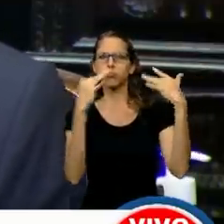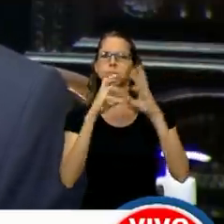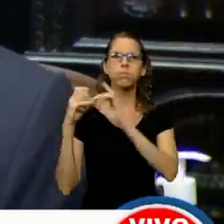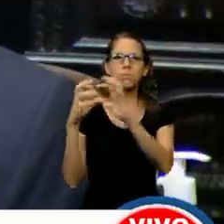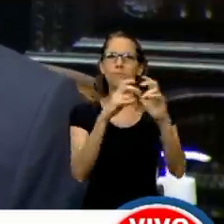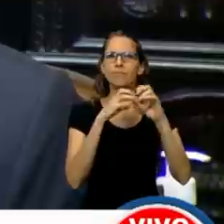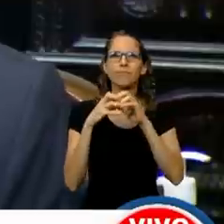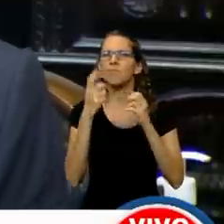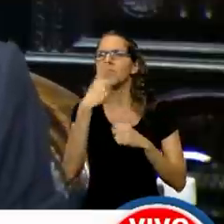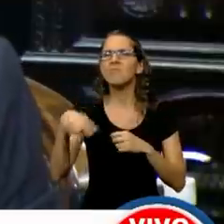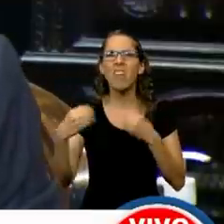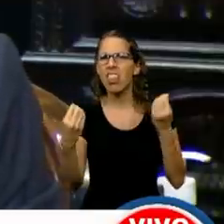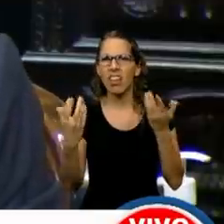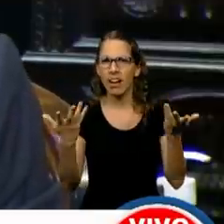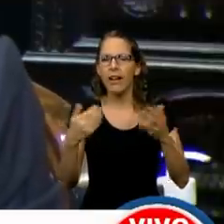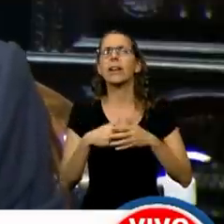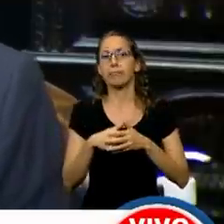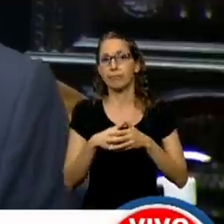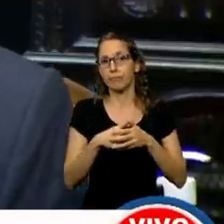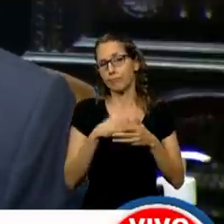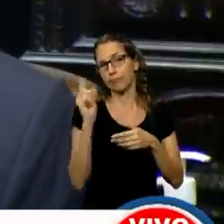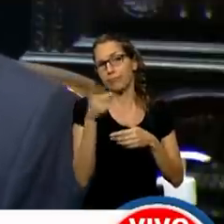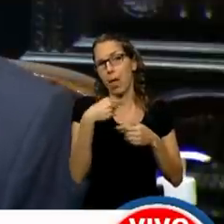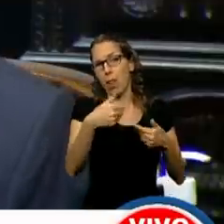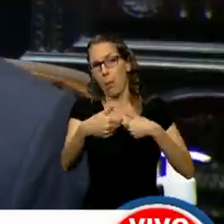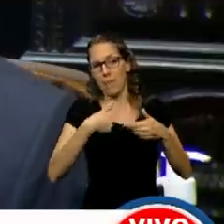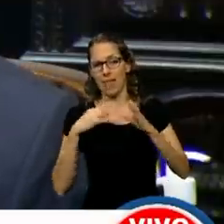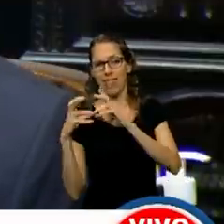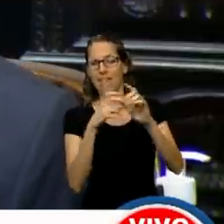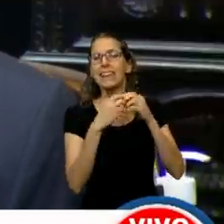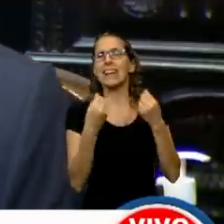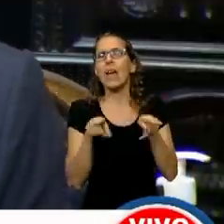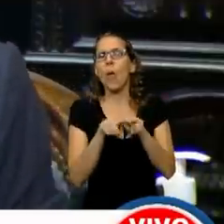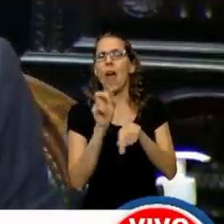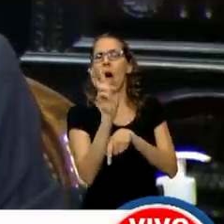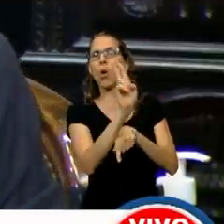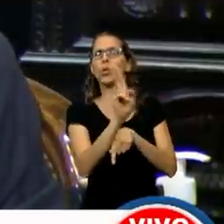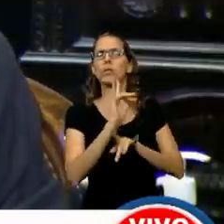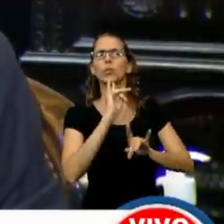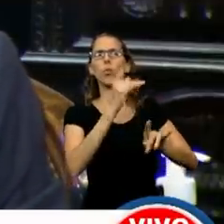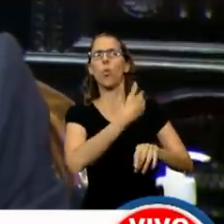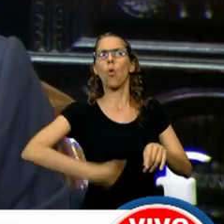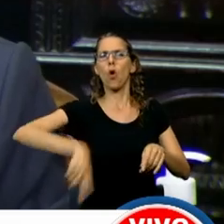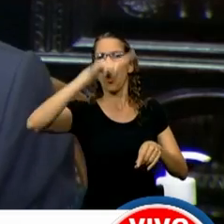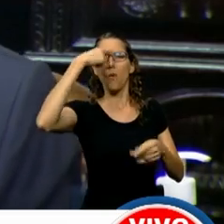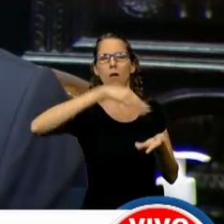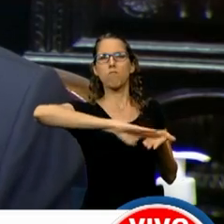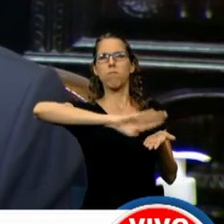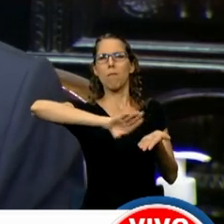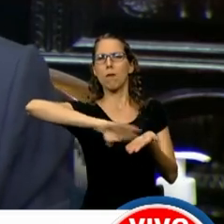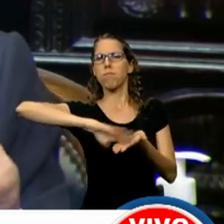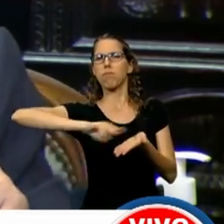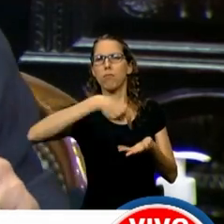una autorización para que el gobierno nacional gaste pero en realidad